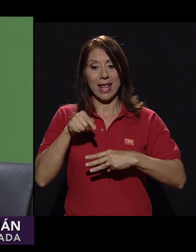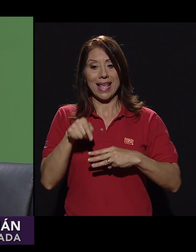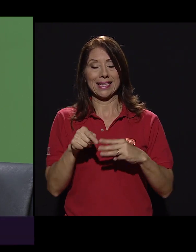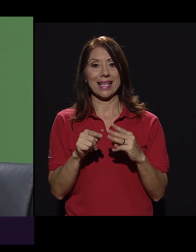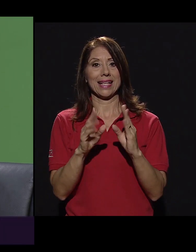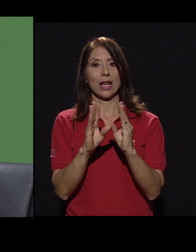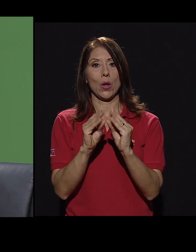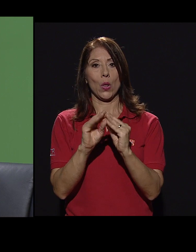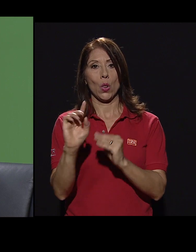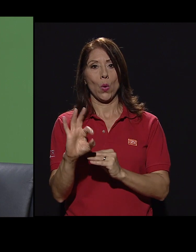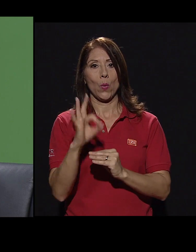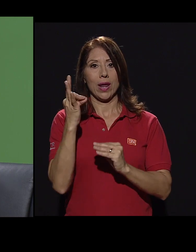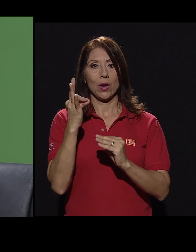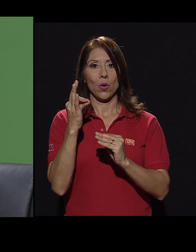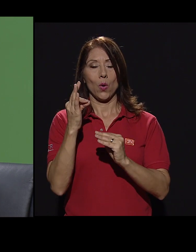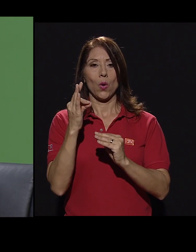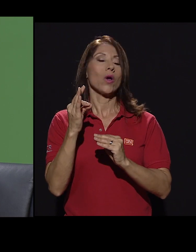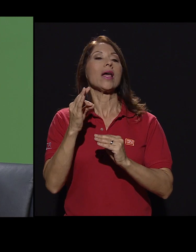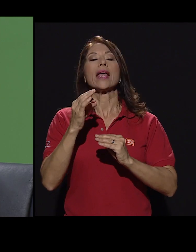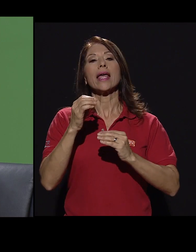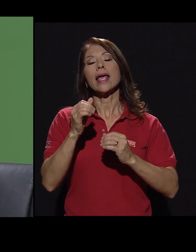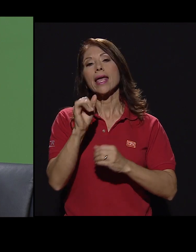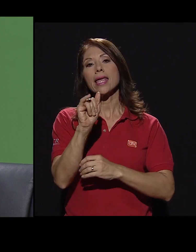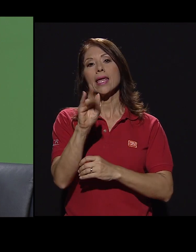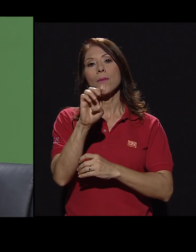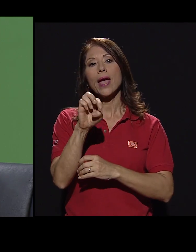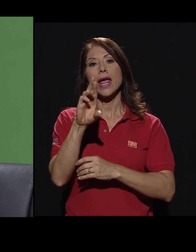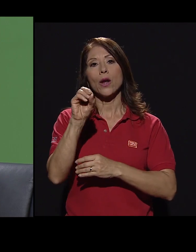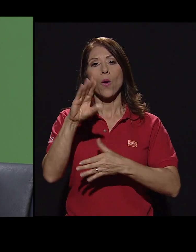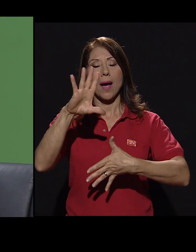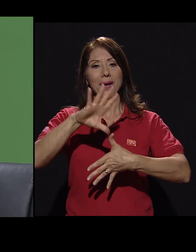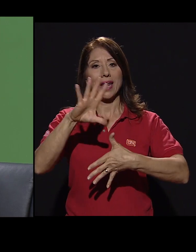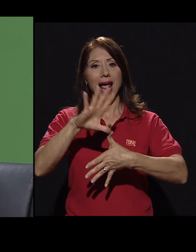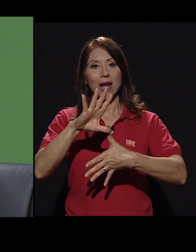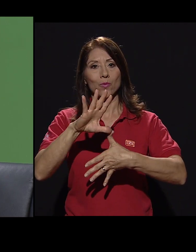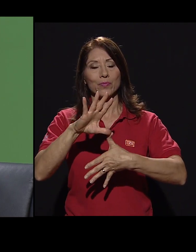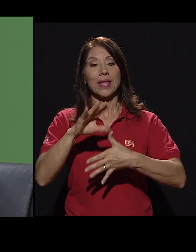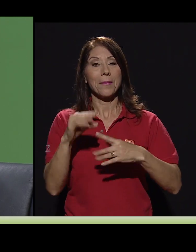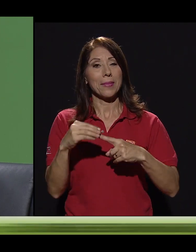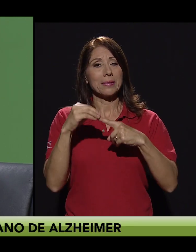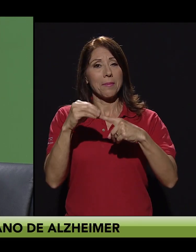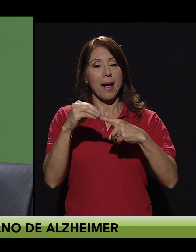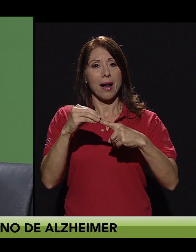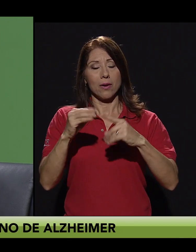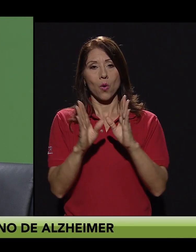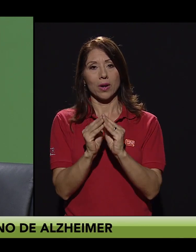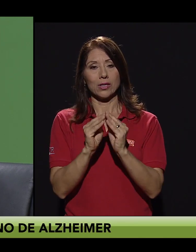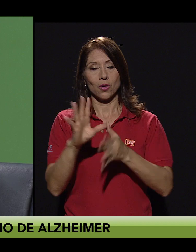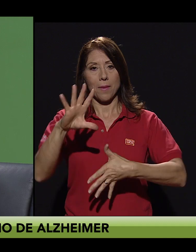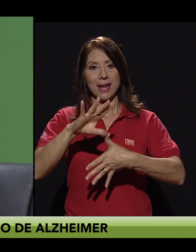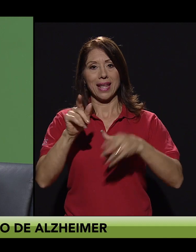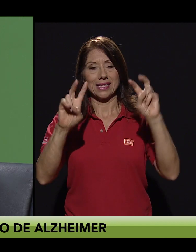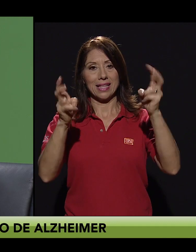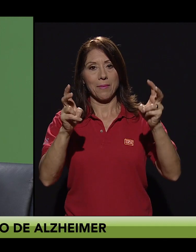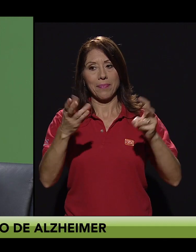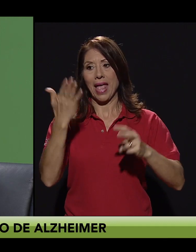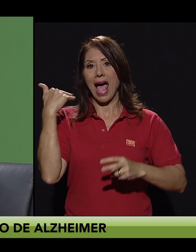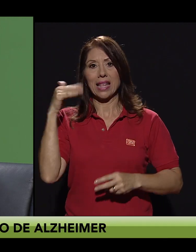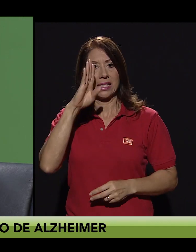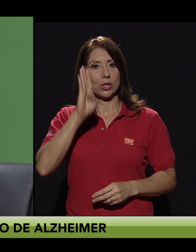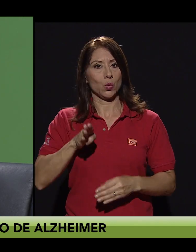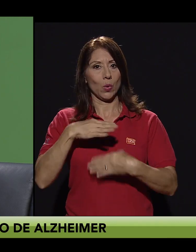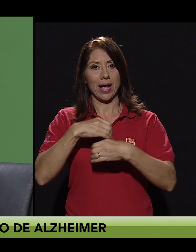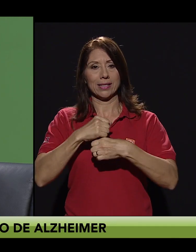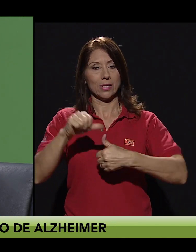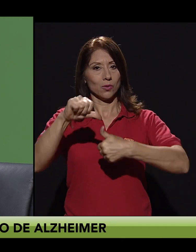congreso iberoamericano de Alzheimer Es decir, es el principal congreso de América en el tema Nunca antes se ha hecho en